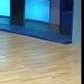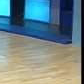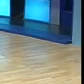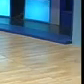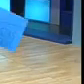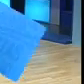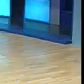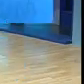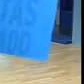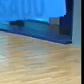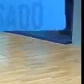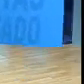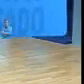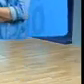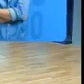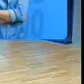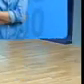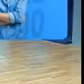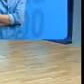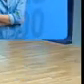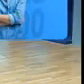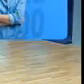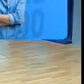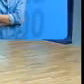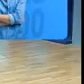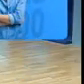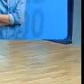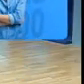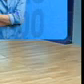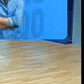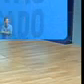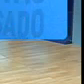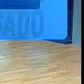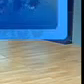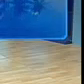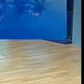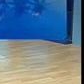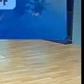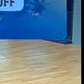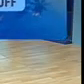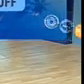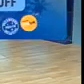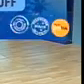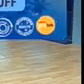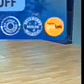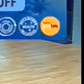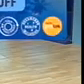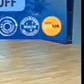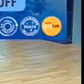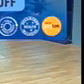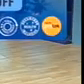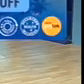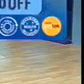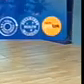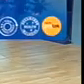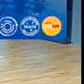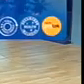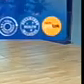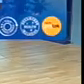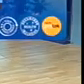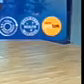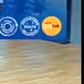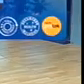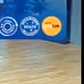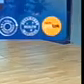Llegaron las excusas para irte de vacaciones. Aprovecha hoy en Decameron con hasta un 15% de descuento para que vacaciones con